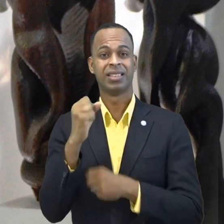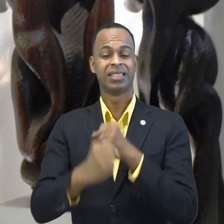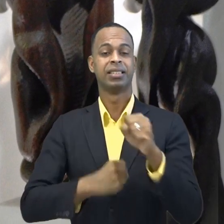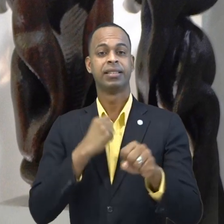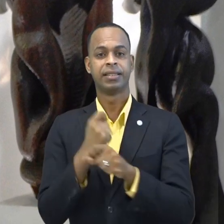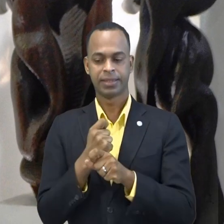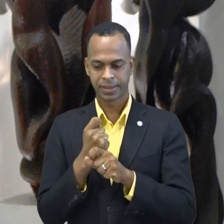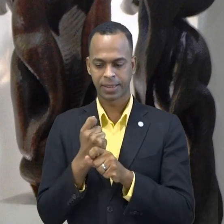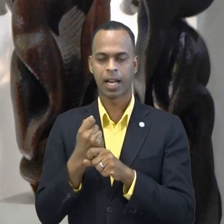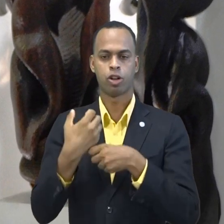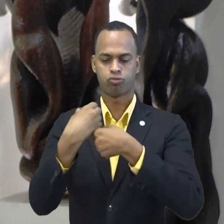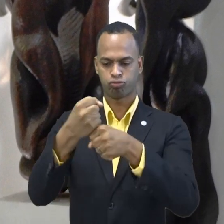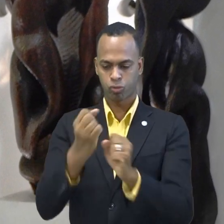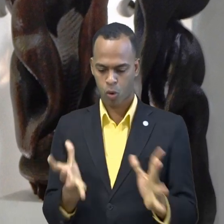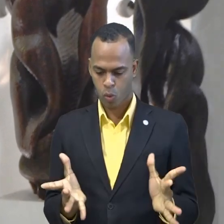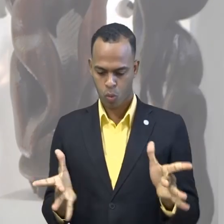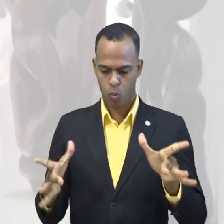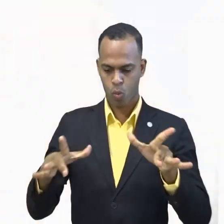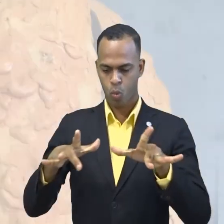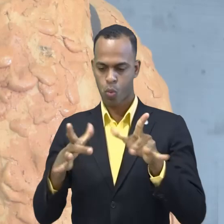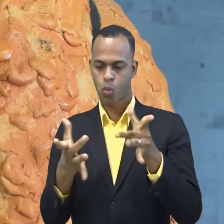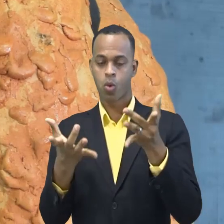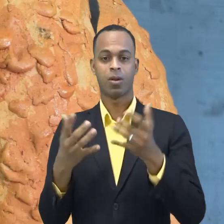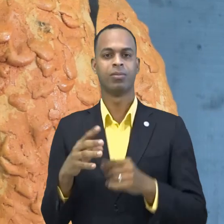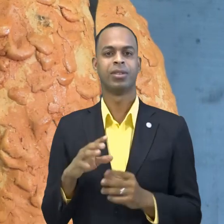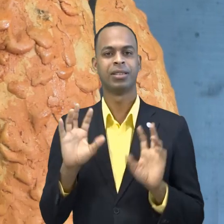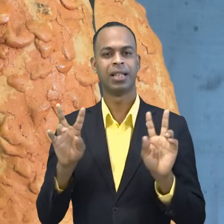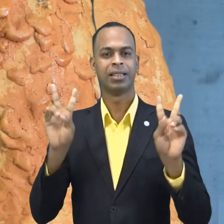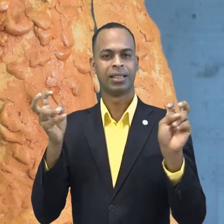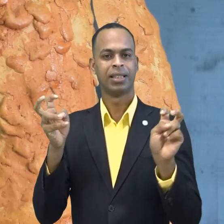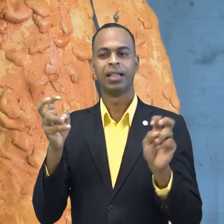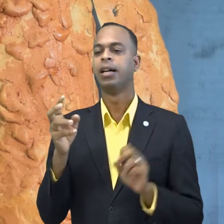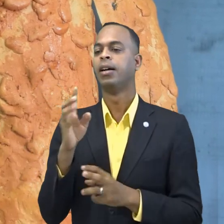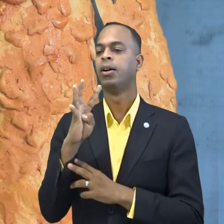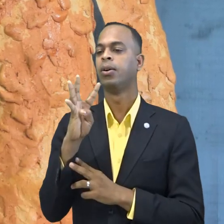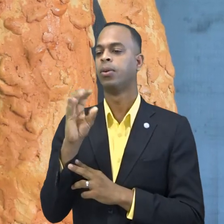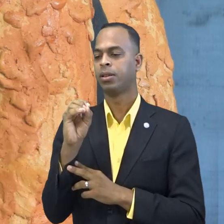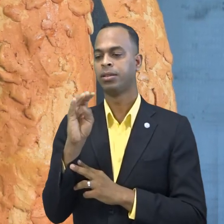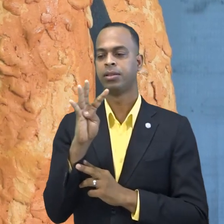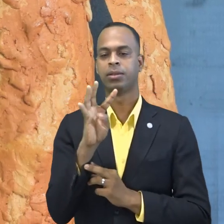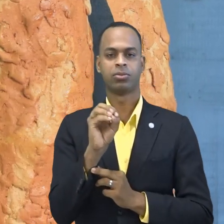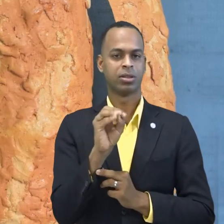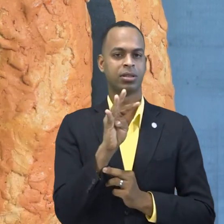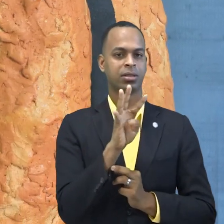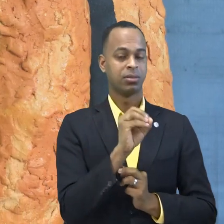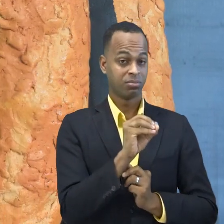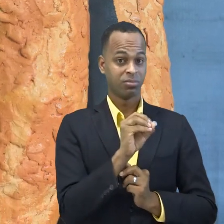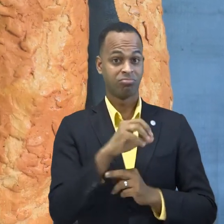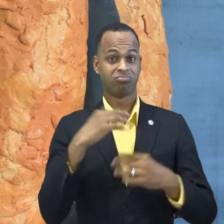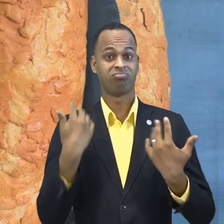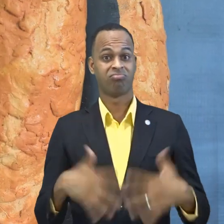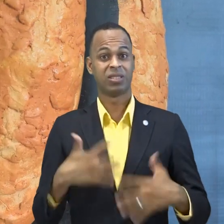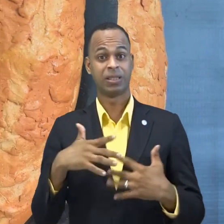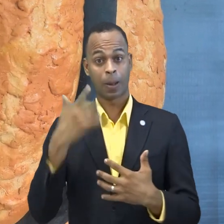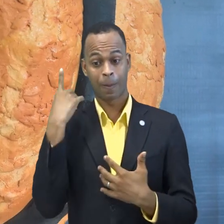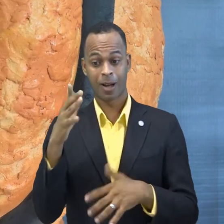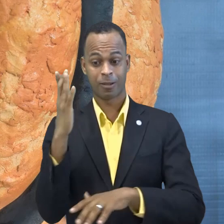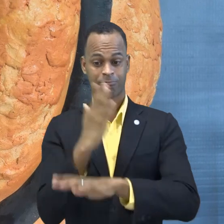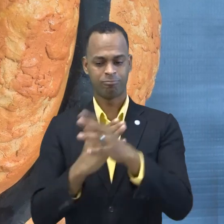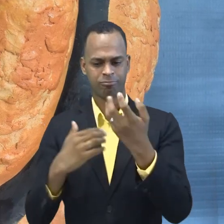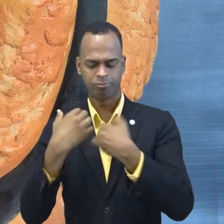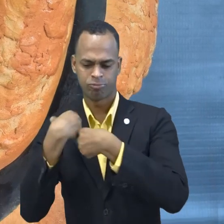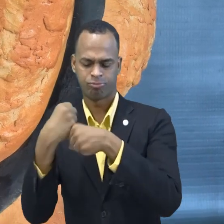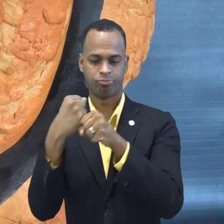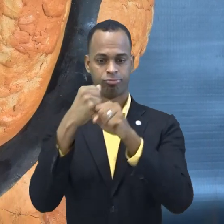diciembre celebra cuatro décadas dando formas al barro cocido se llama 40-40-40. La exposición